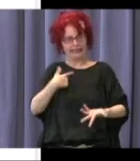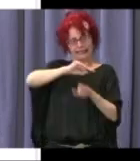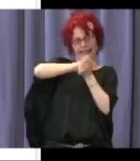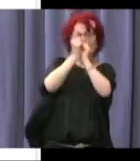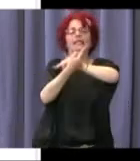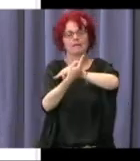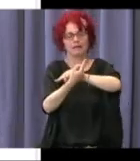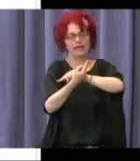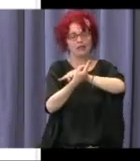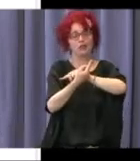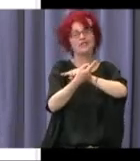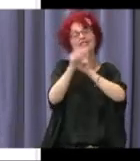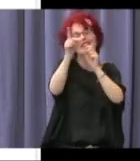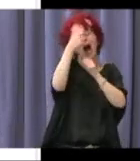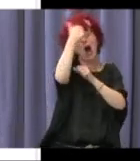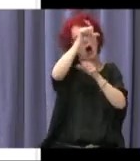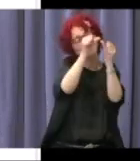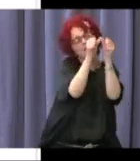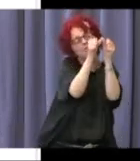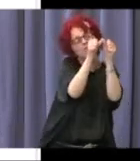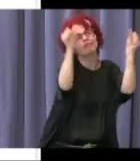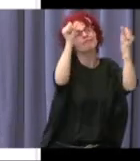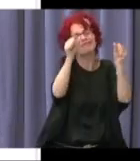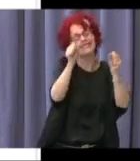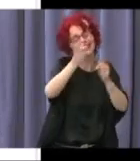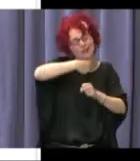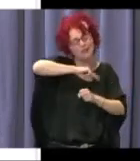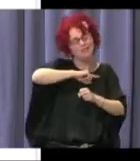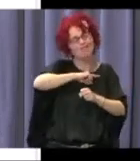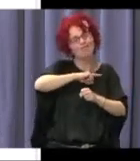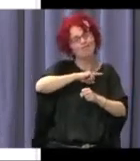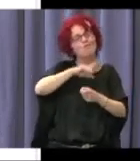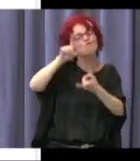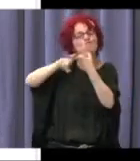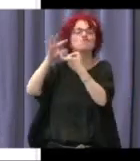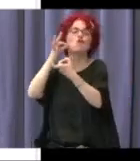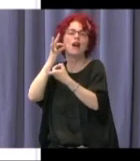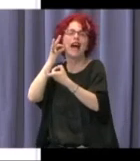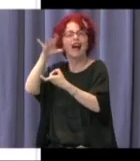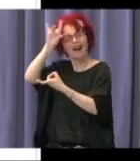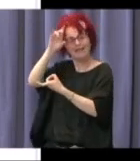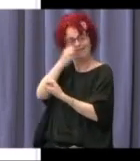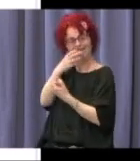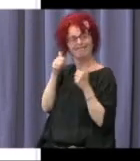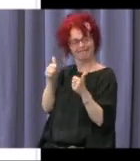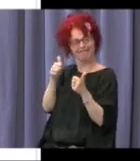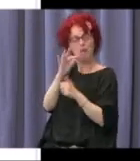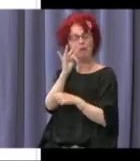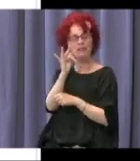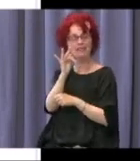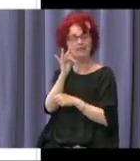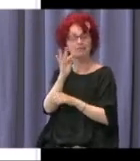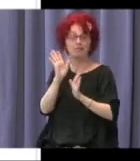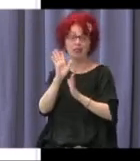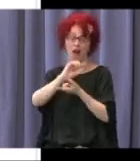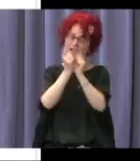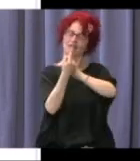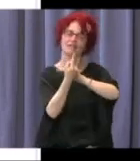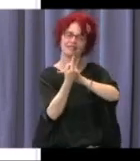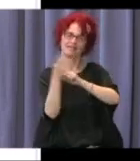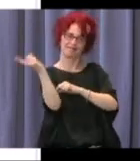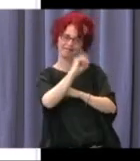el estereotipo del hombre, un hombre al que a su mujer le ha puesto los cuernos, entonces claro, esa definición